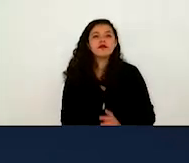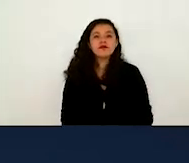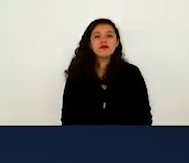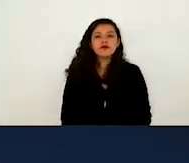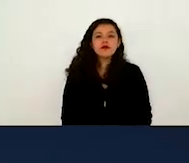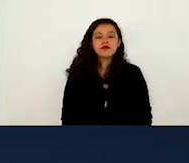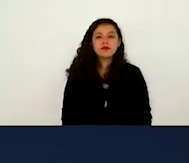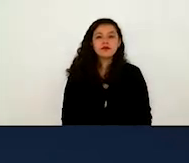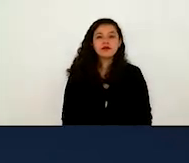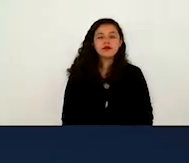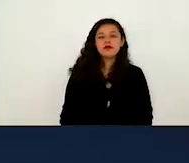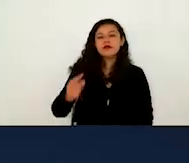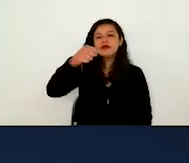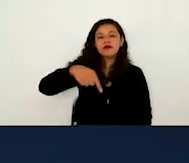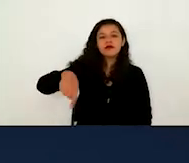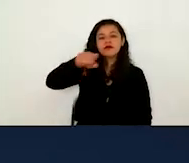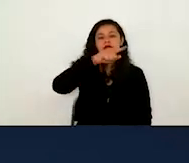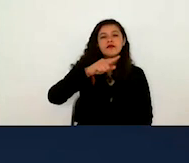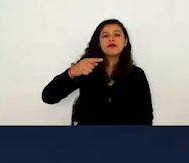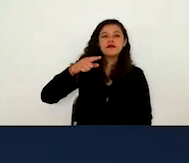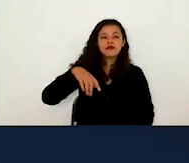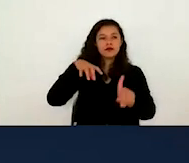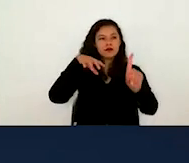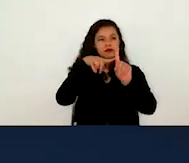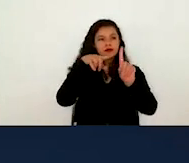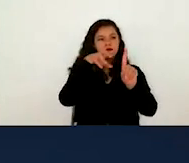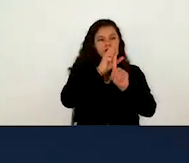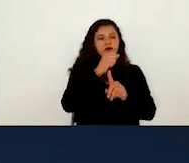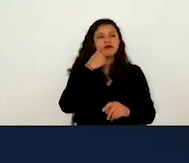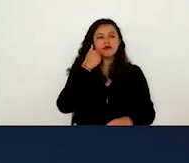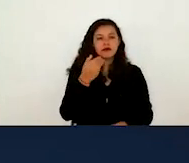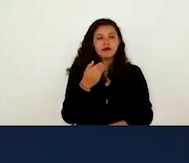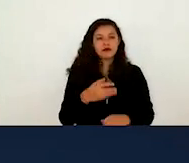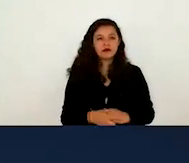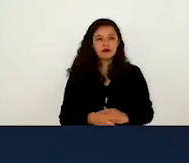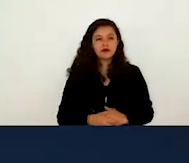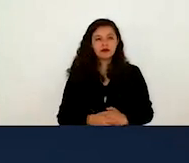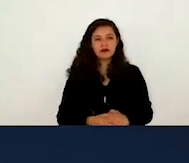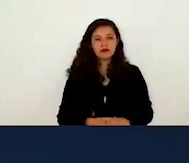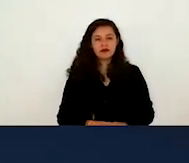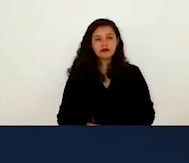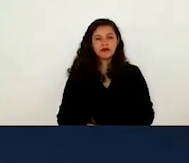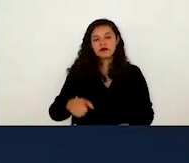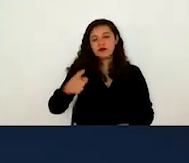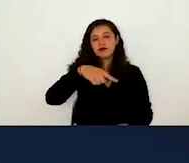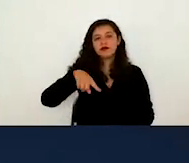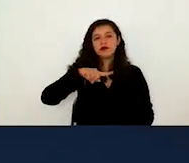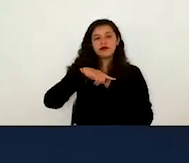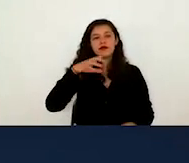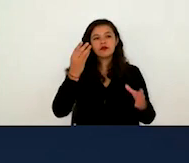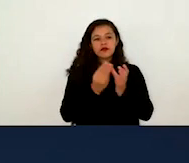creo que ustedes pretenden alcanzar en el curso que lo que creo que ustedes quieren obtener del